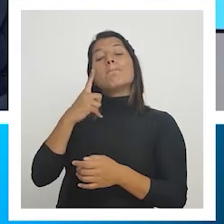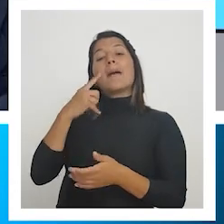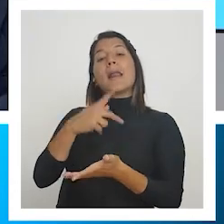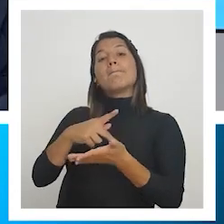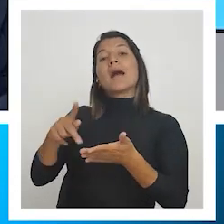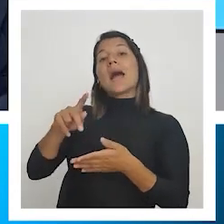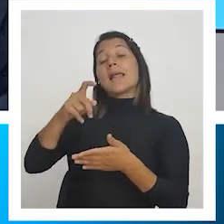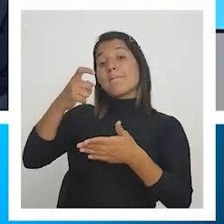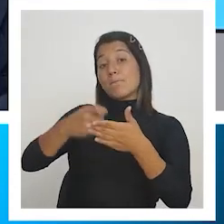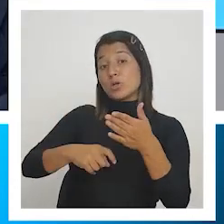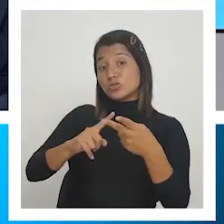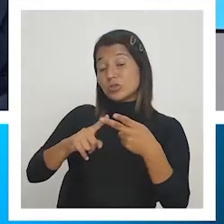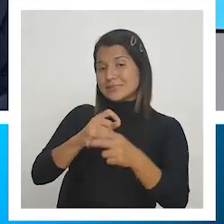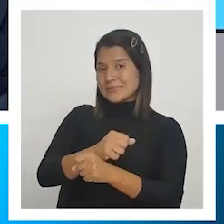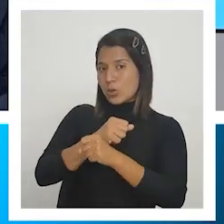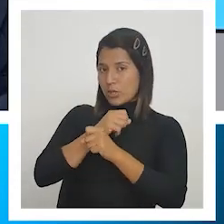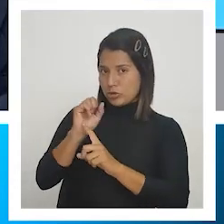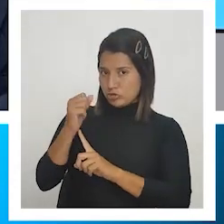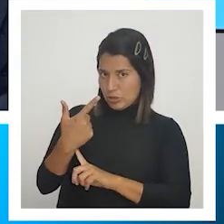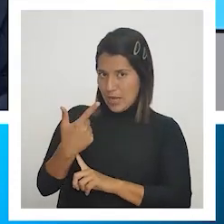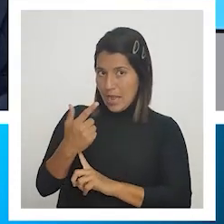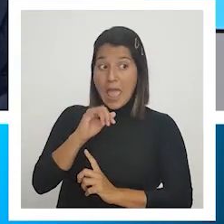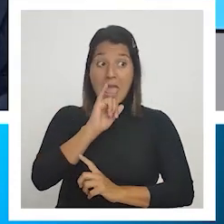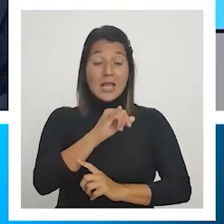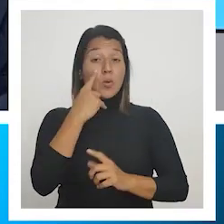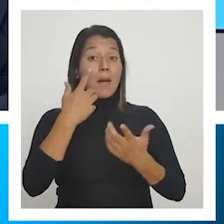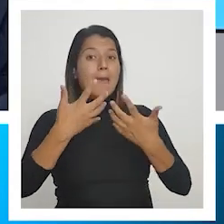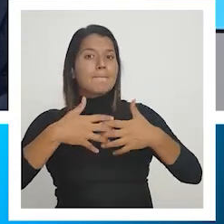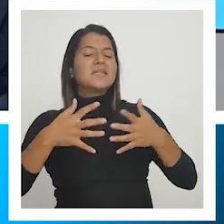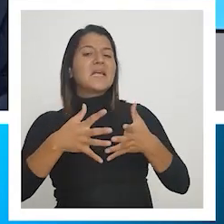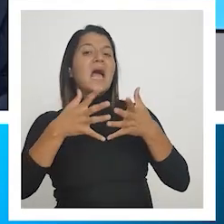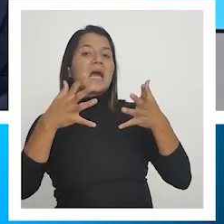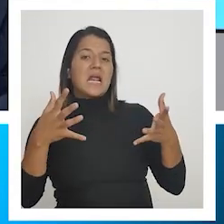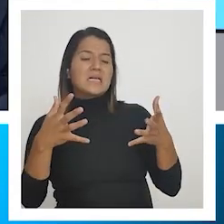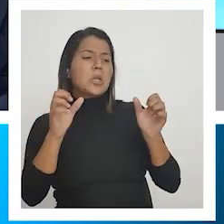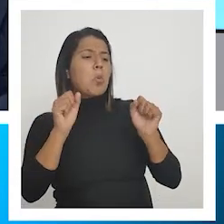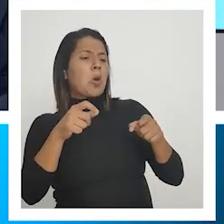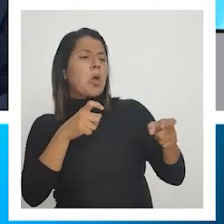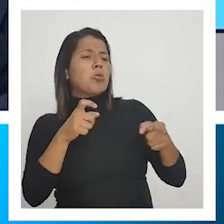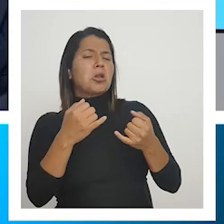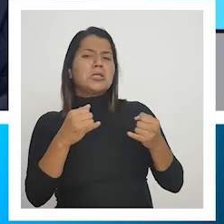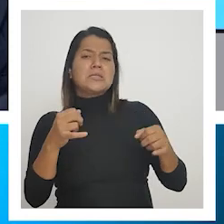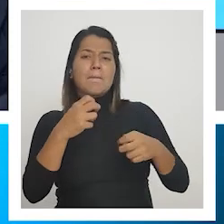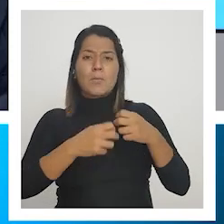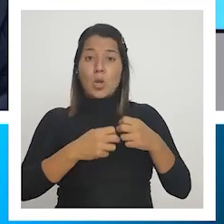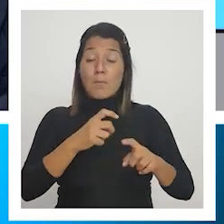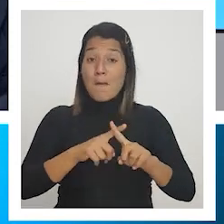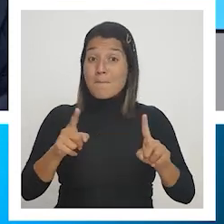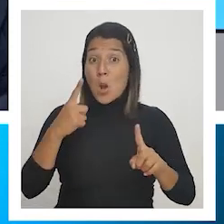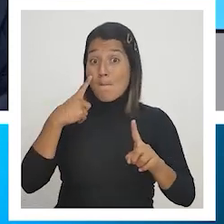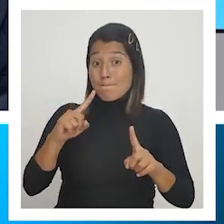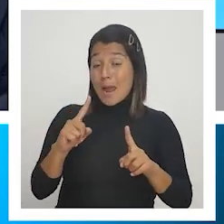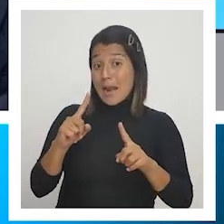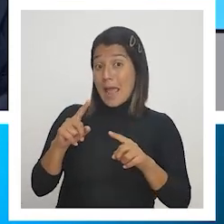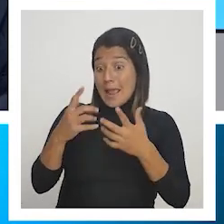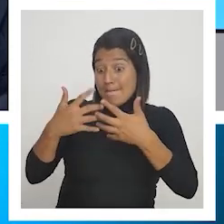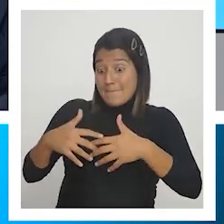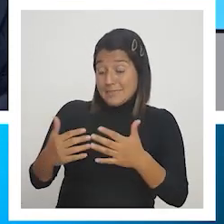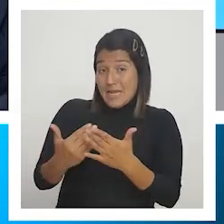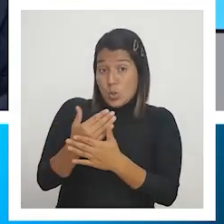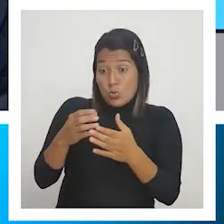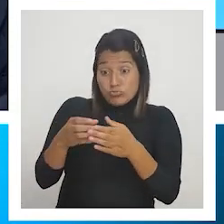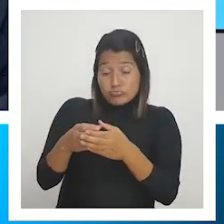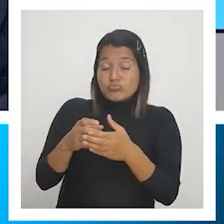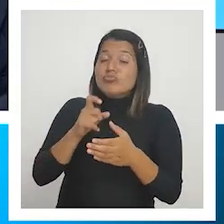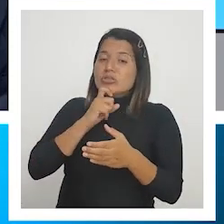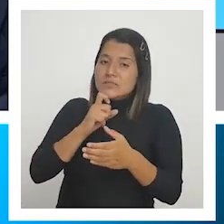grande lo puede apalancar sin ningún problema, pero para un empresario que está empezando, difícilmente lo vaya a llevar a